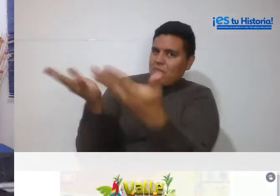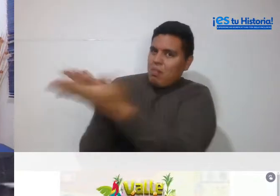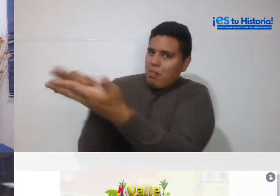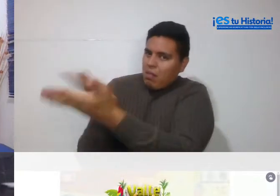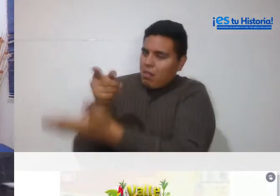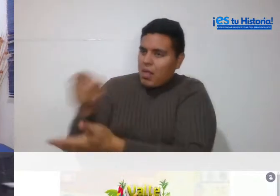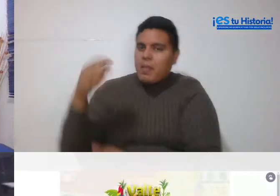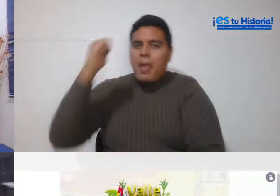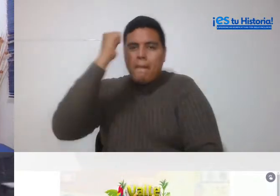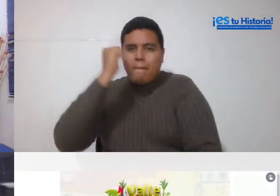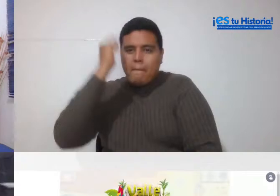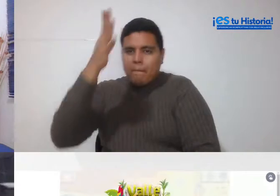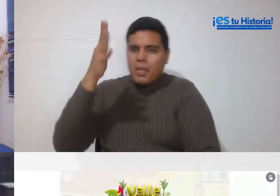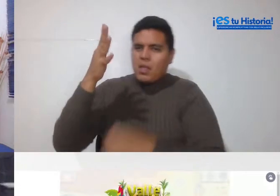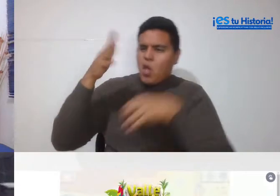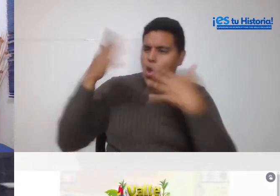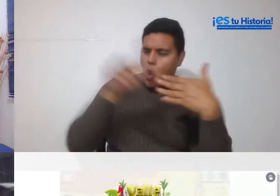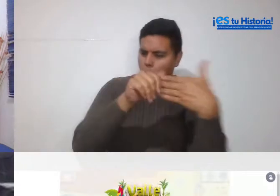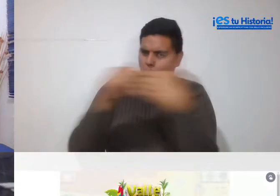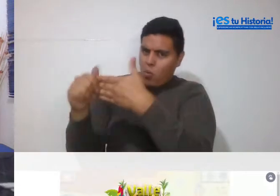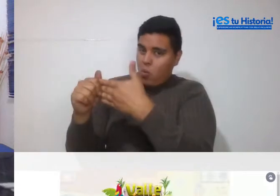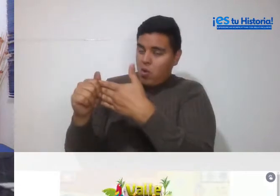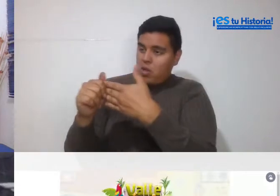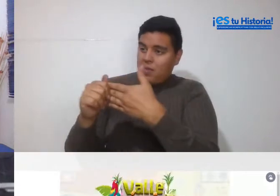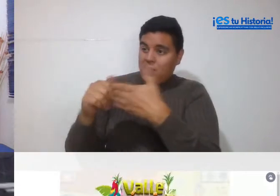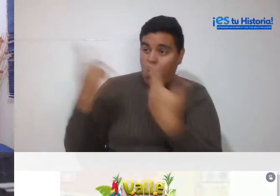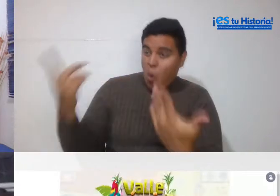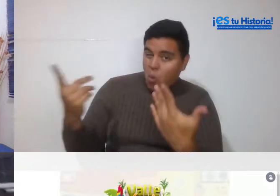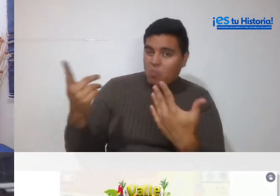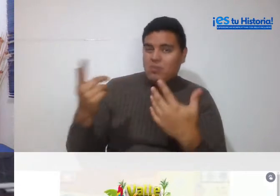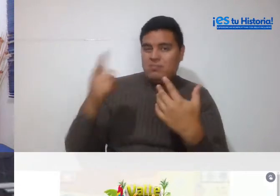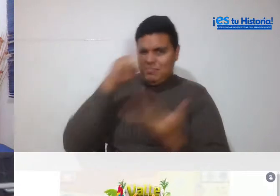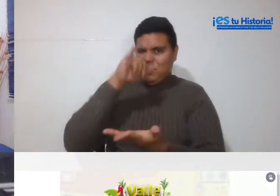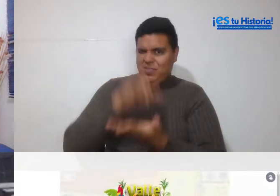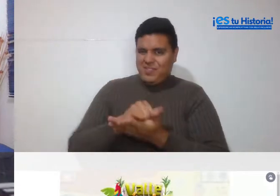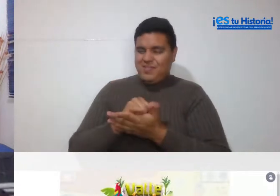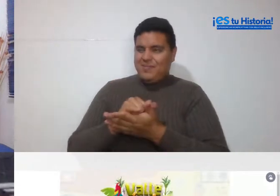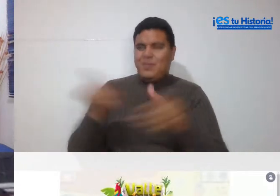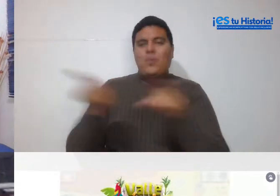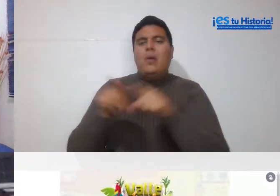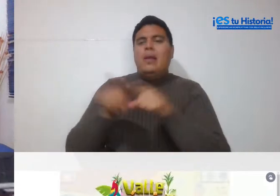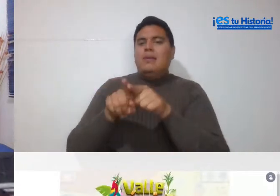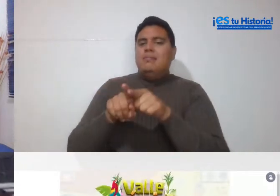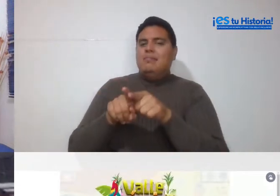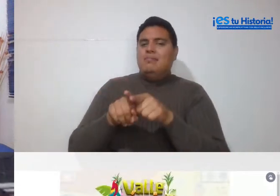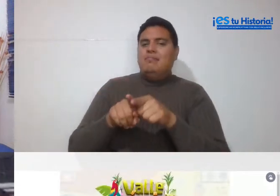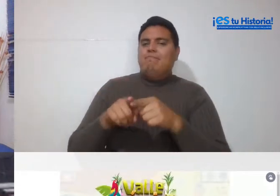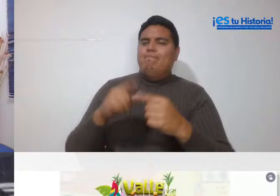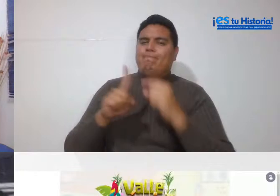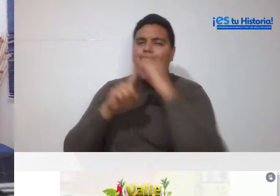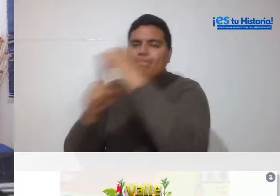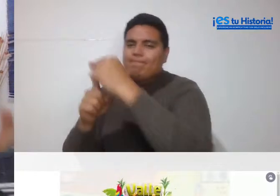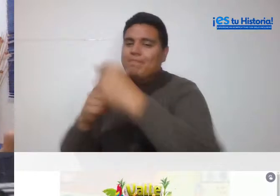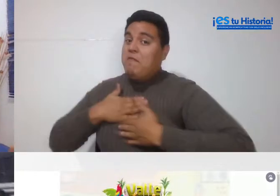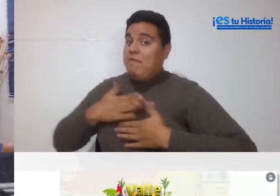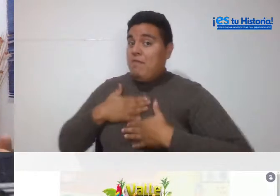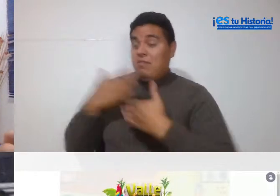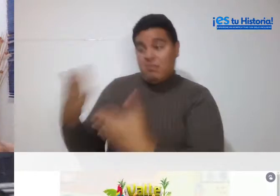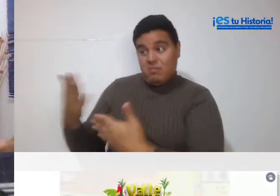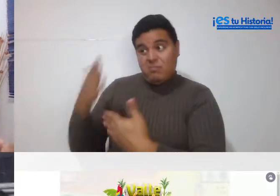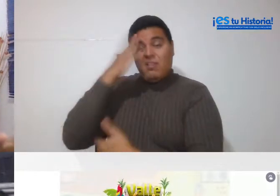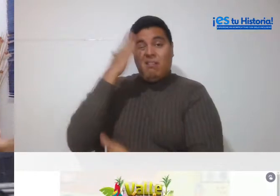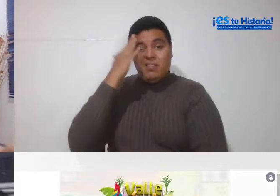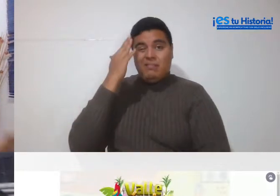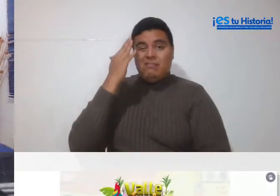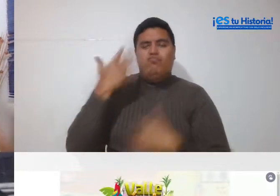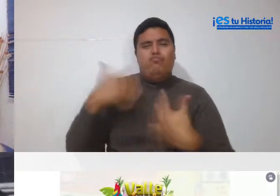pedagogía y pues también, pues yo creo que felicitarlo porque hay que tener es como mucha, primero creatividad